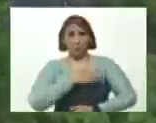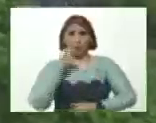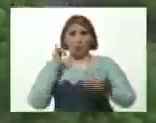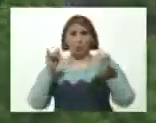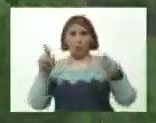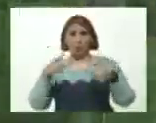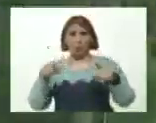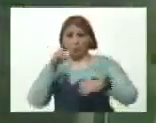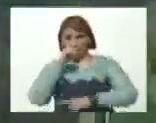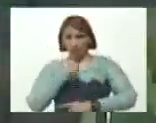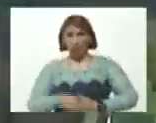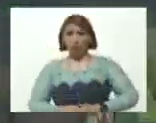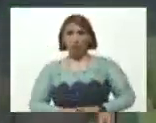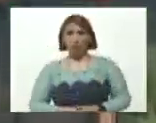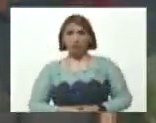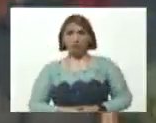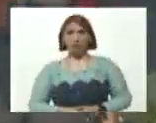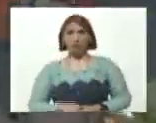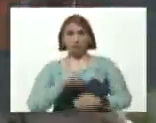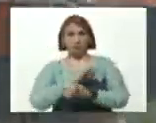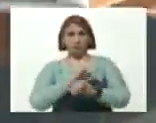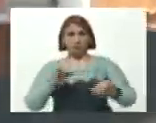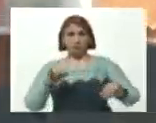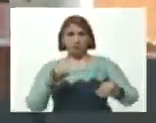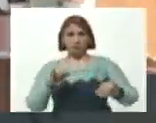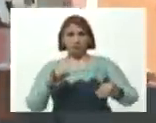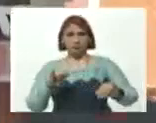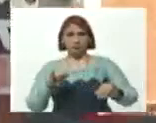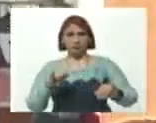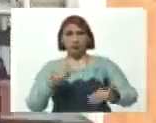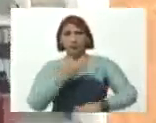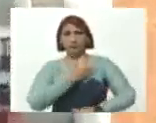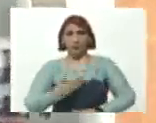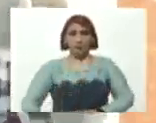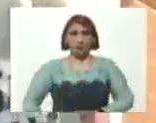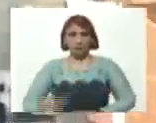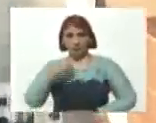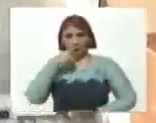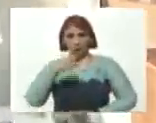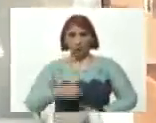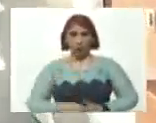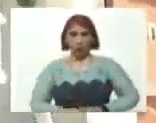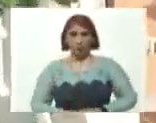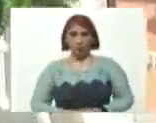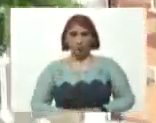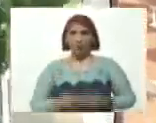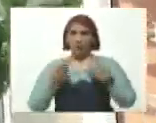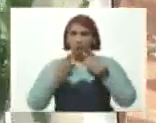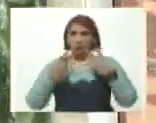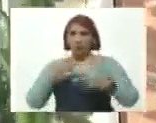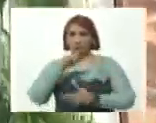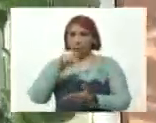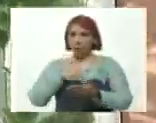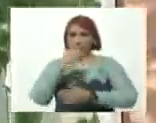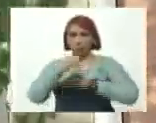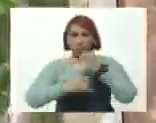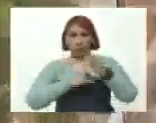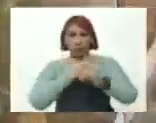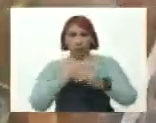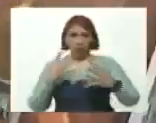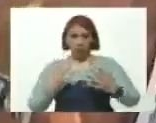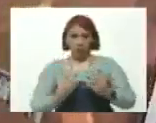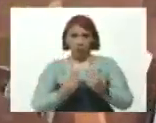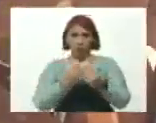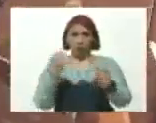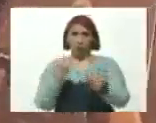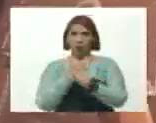cumpleaños. Justamente así termina esta comparecencia del presidente de la República, Nicolás Maduro Moros, a los medios nacionales e internacionales que acompañaron esta